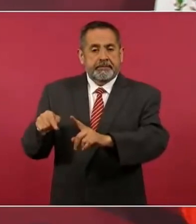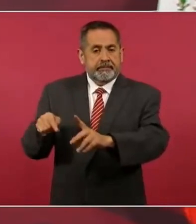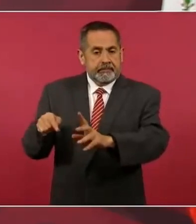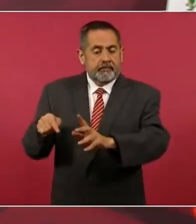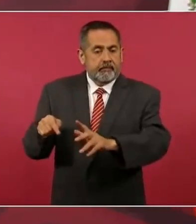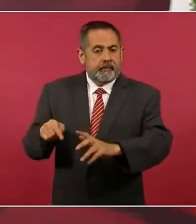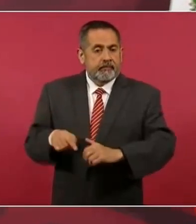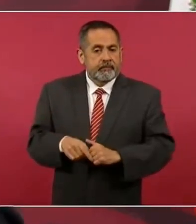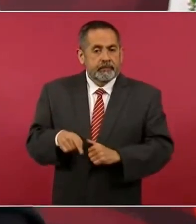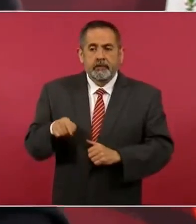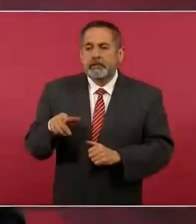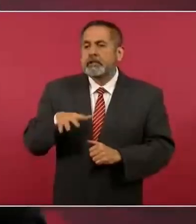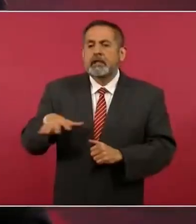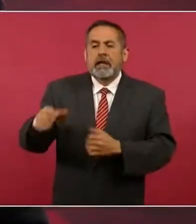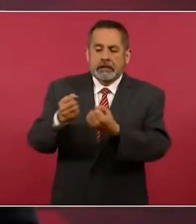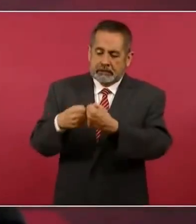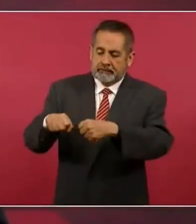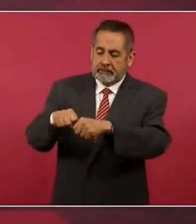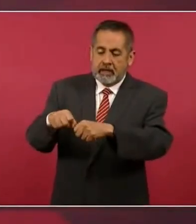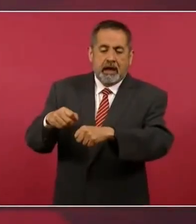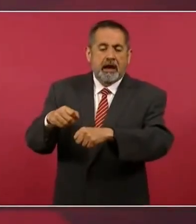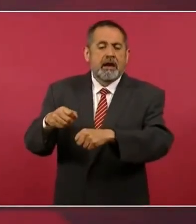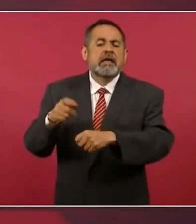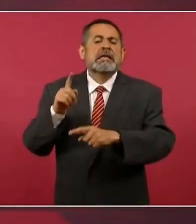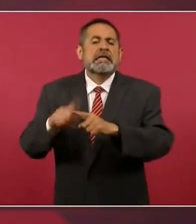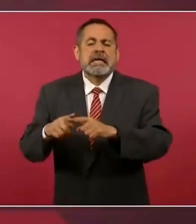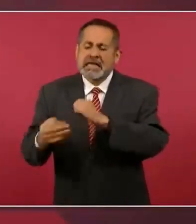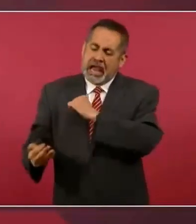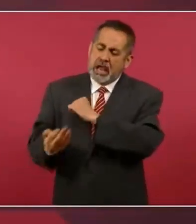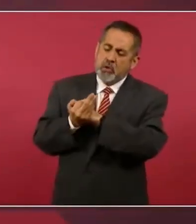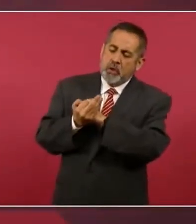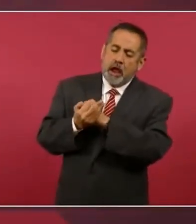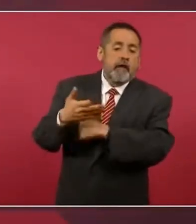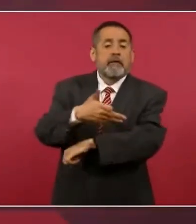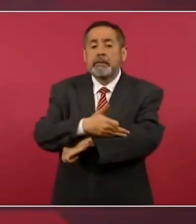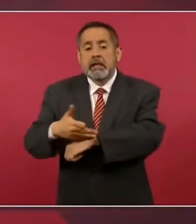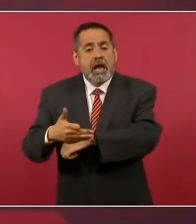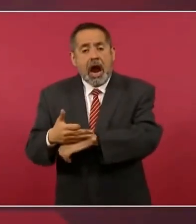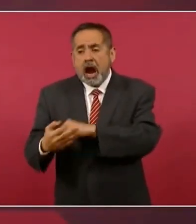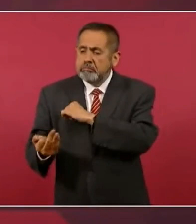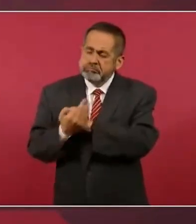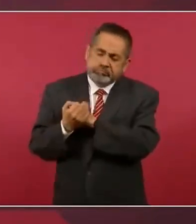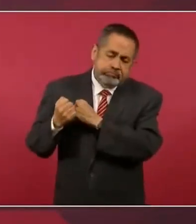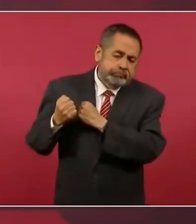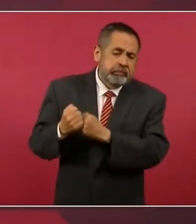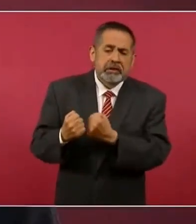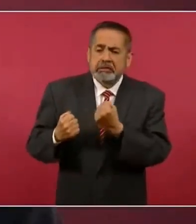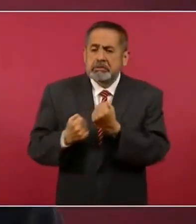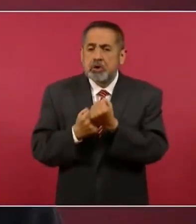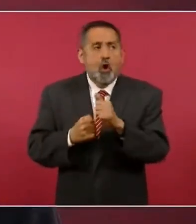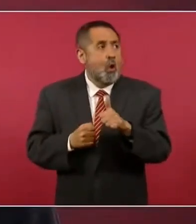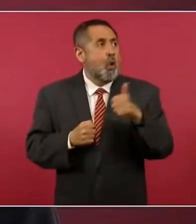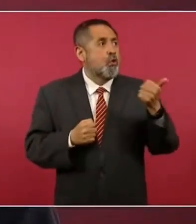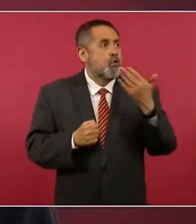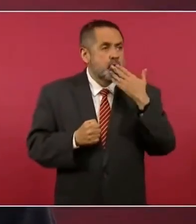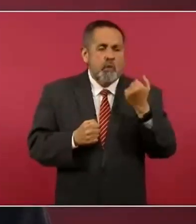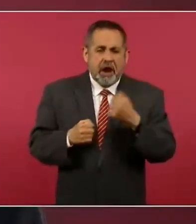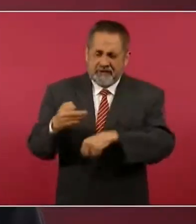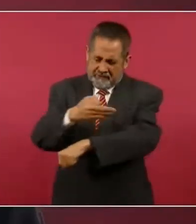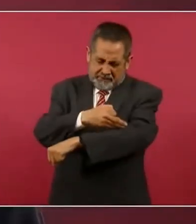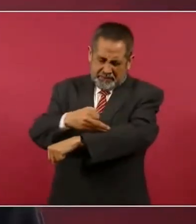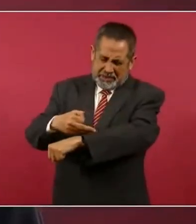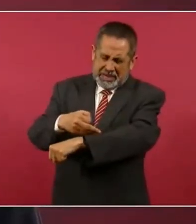de seguridad social, que no se tiene en otras partes. Entonces,